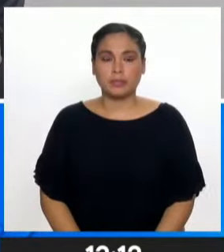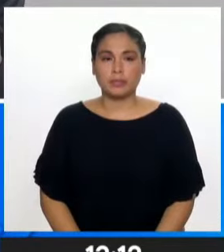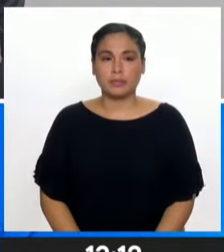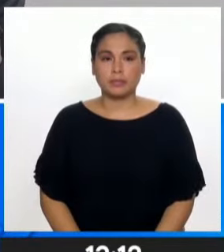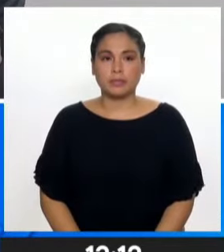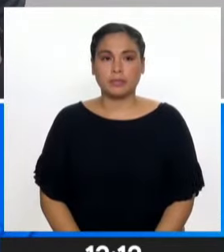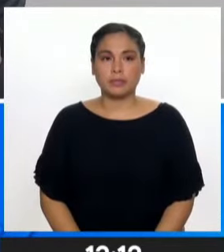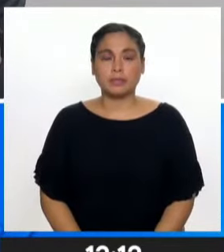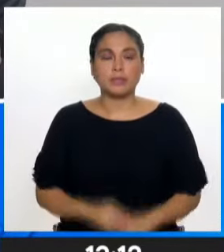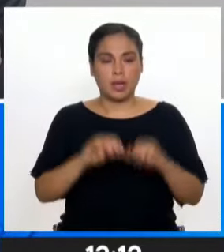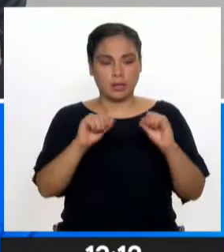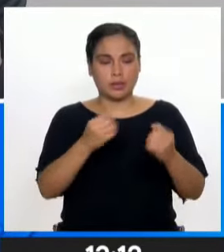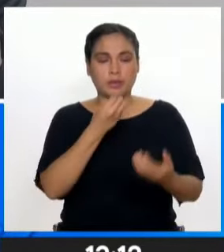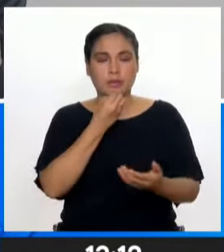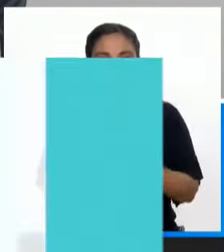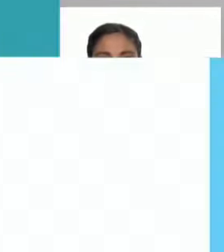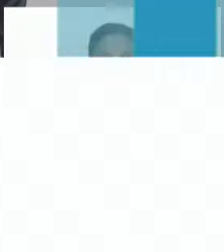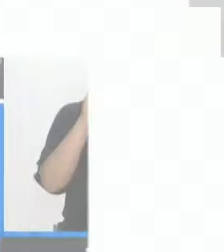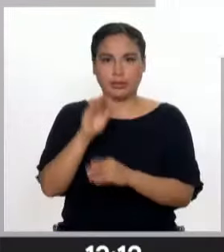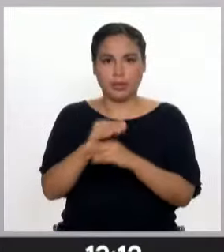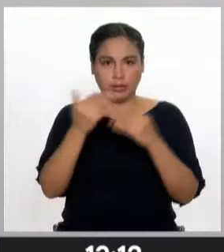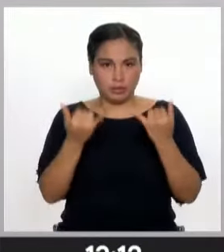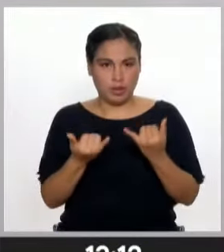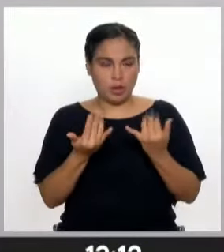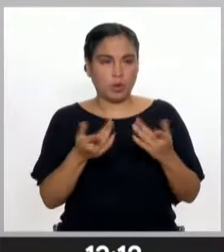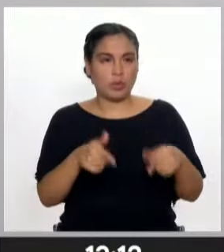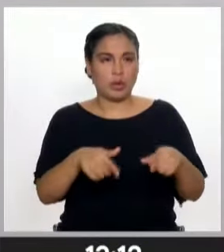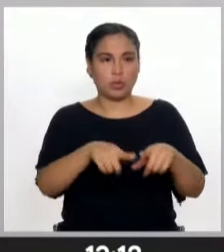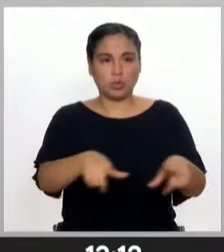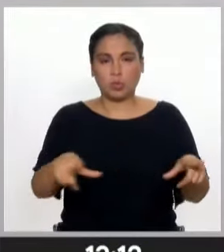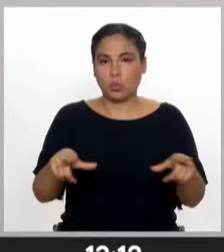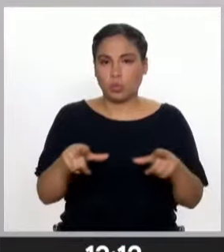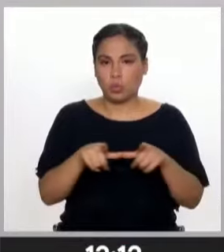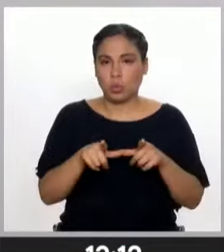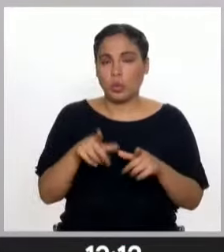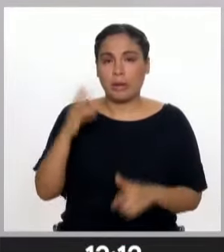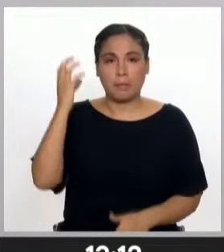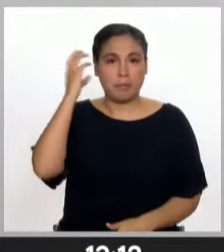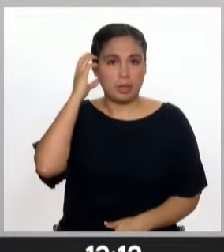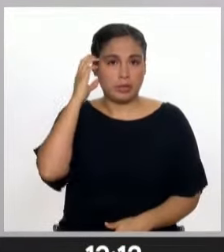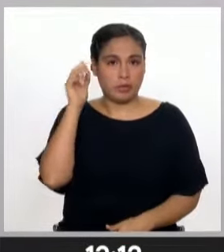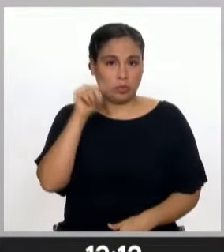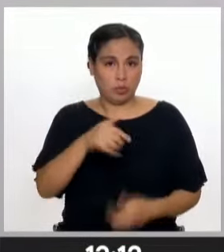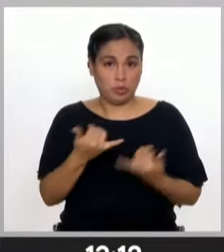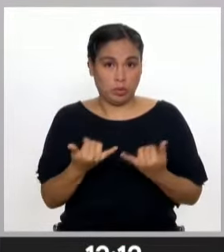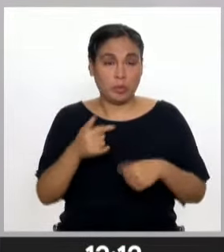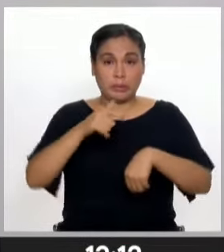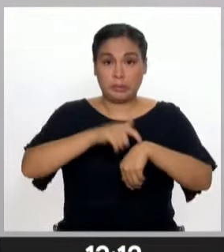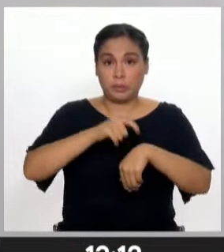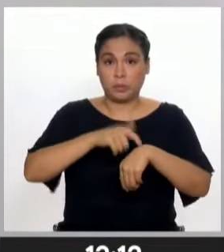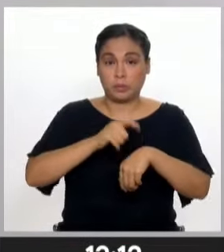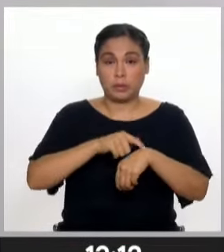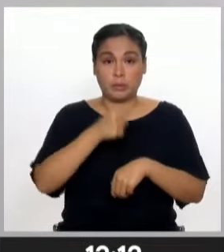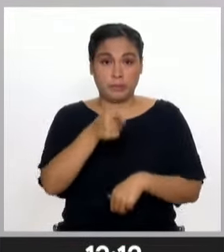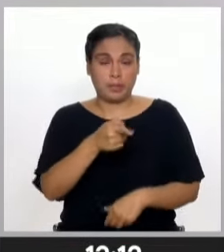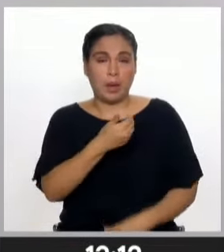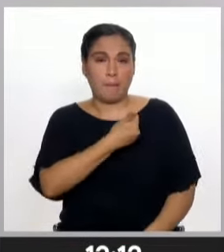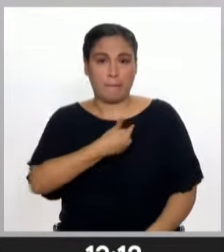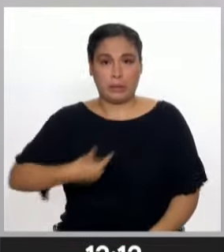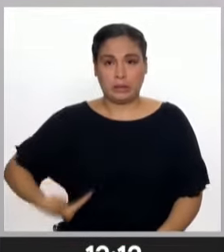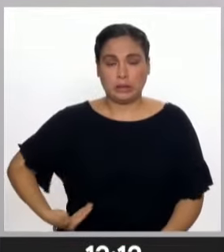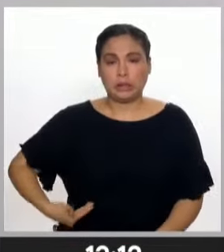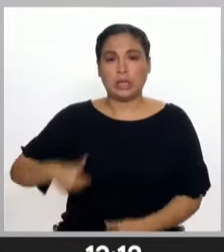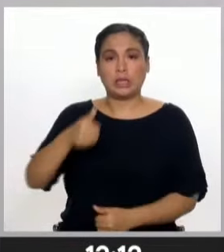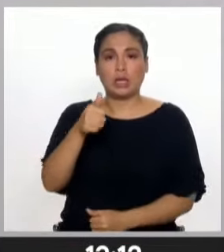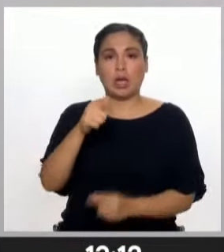Así es, Carla. Muy buenas tardes desde la sede de la ATU en San Isidro. En Miraflores, en ese momento, el presidente de la Autoridad de Transporte